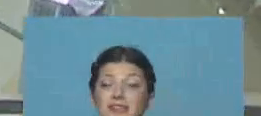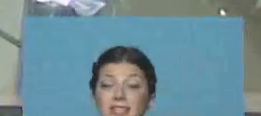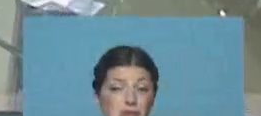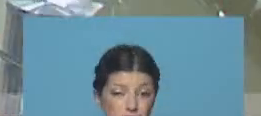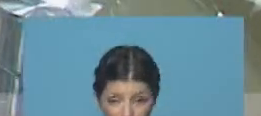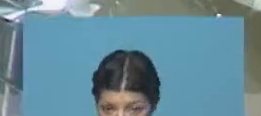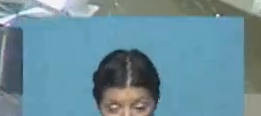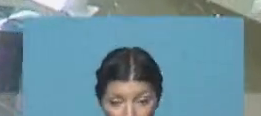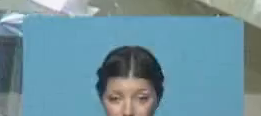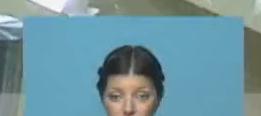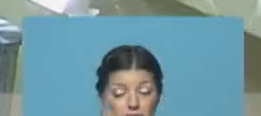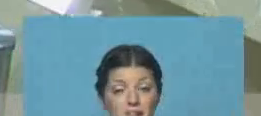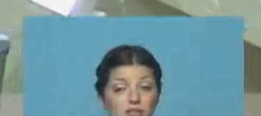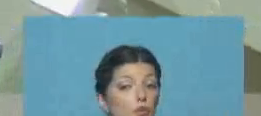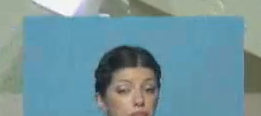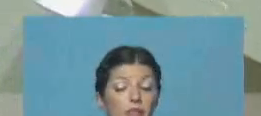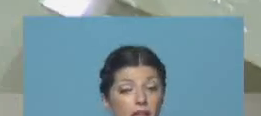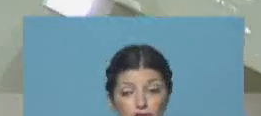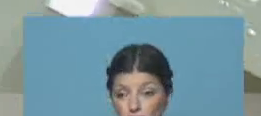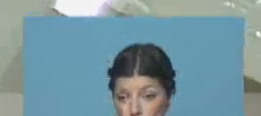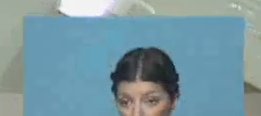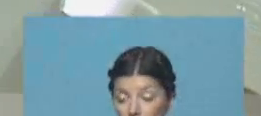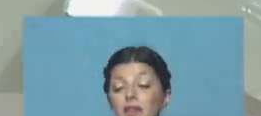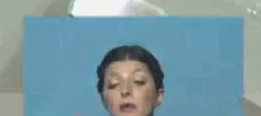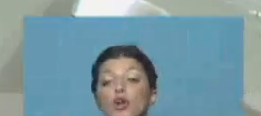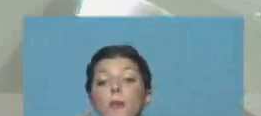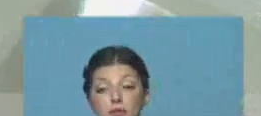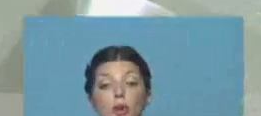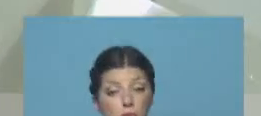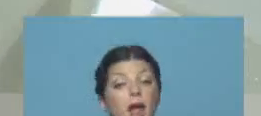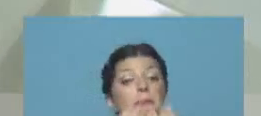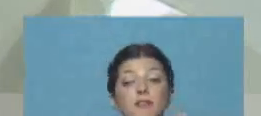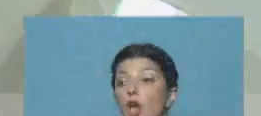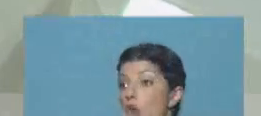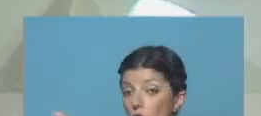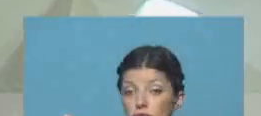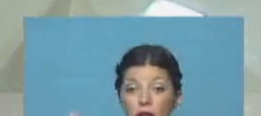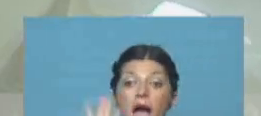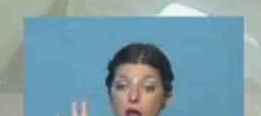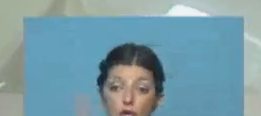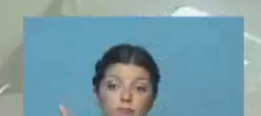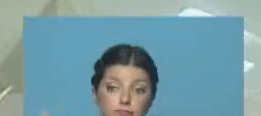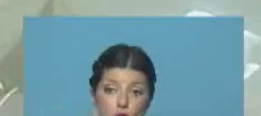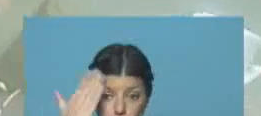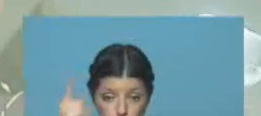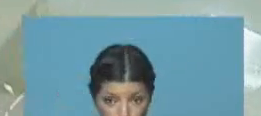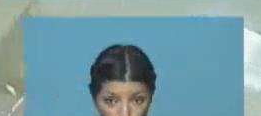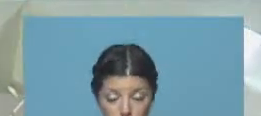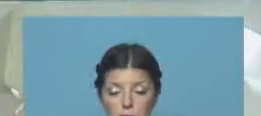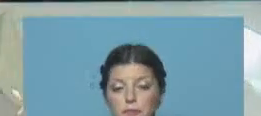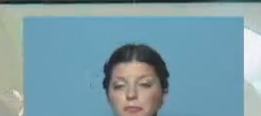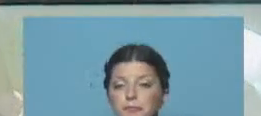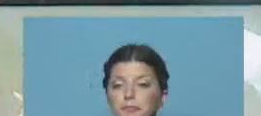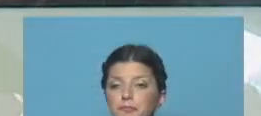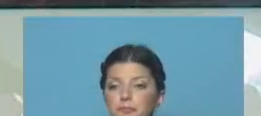la libre expresión de todos los pueblos y de las fuerzas políticas de expresarse en contra de algo que es la constituyente. En estas